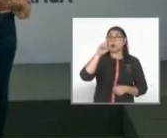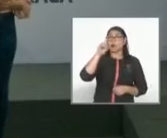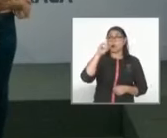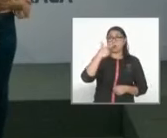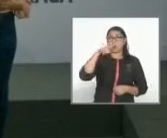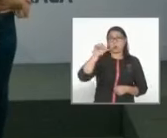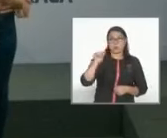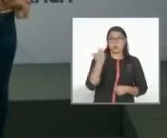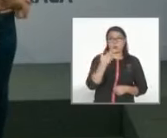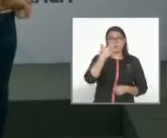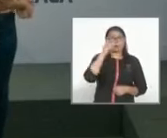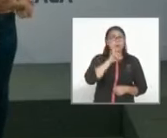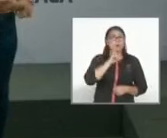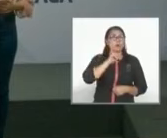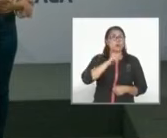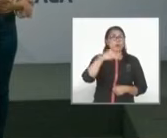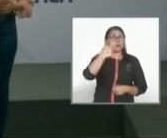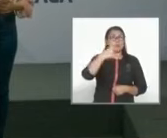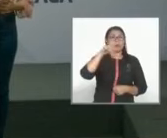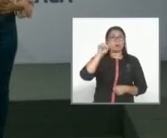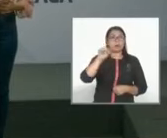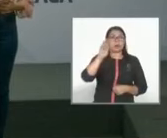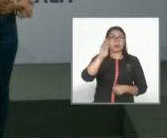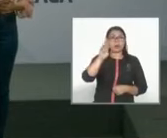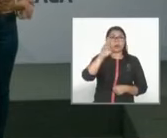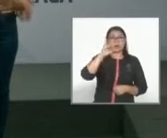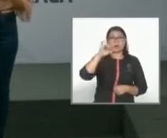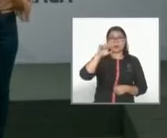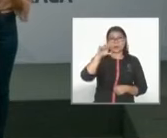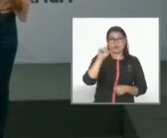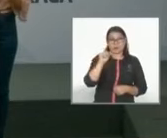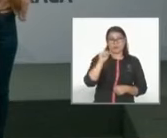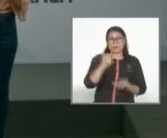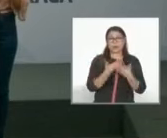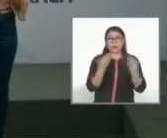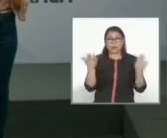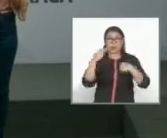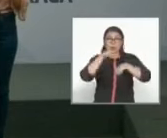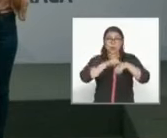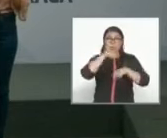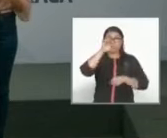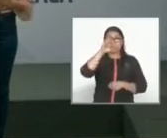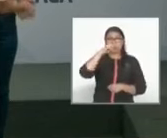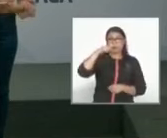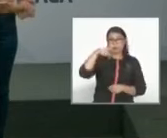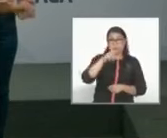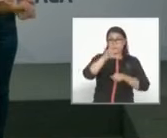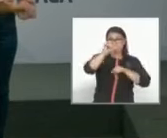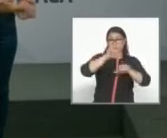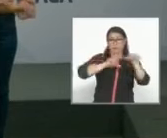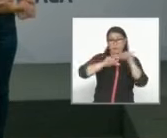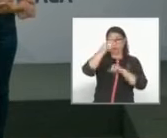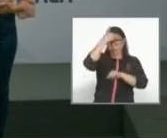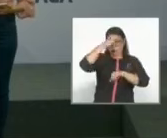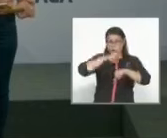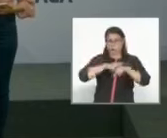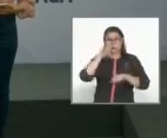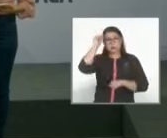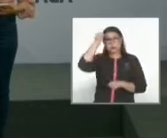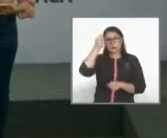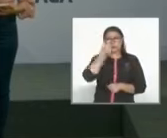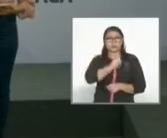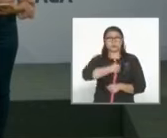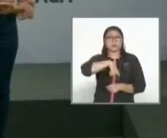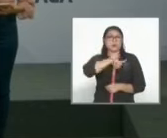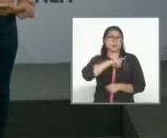Arango Salazar. Y ahora cedemos la palabra al doctor Eric Azamar Cruz, quien es director de atención médica de los servicios de salud de Oaxaca. Muy buenas